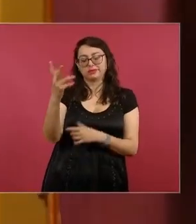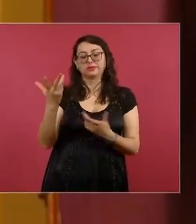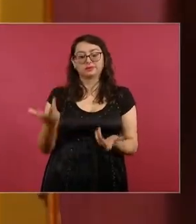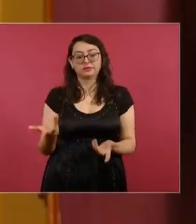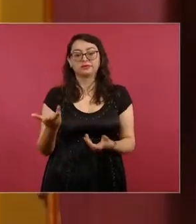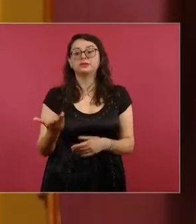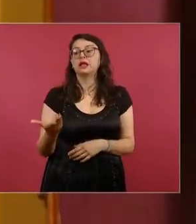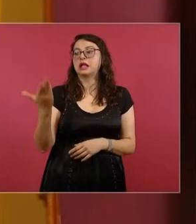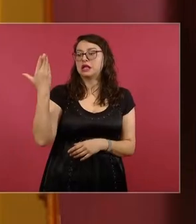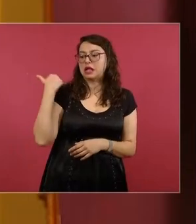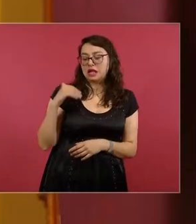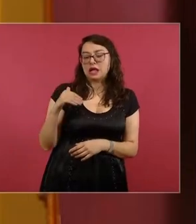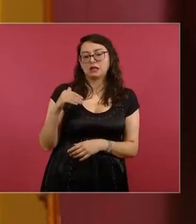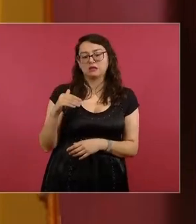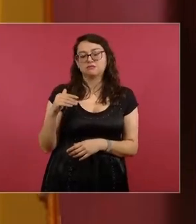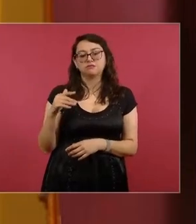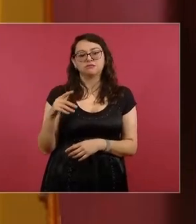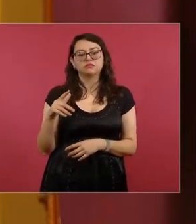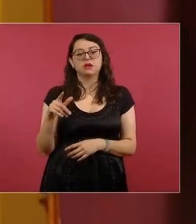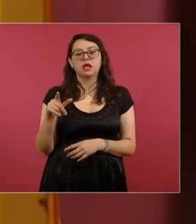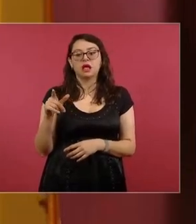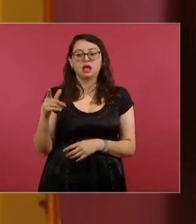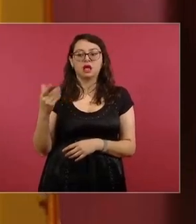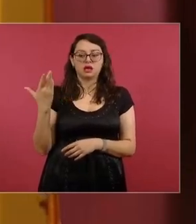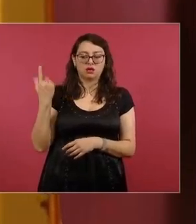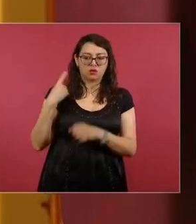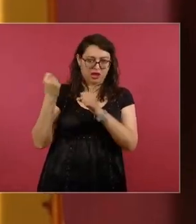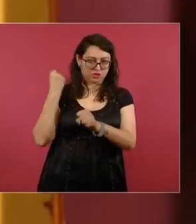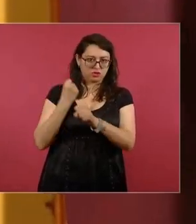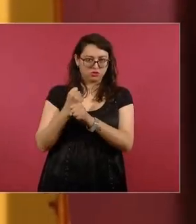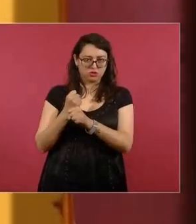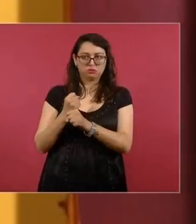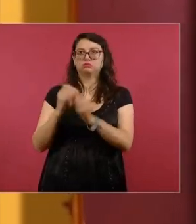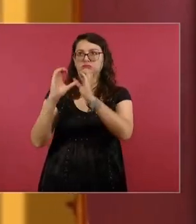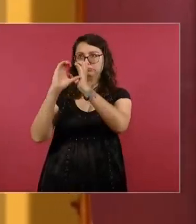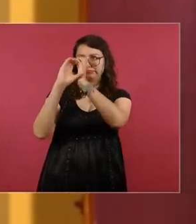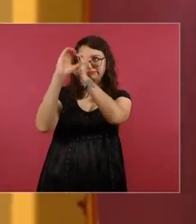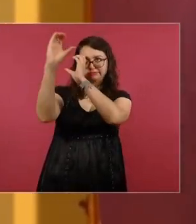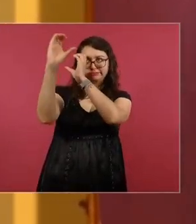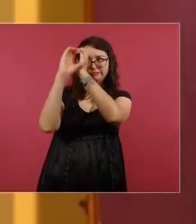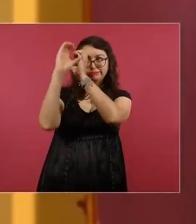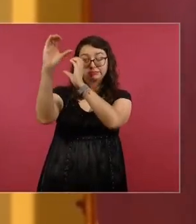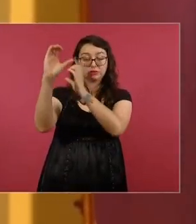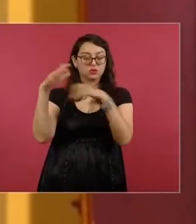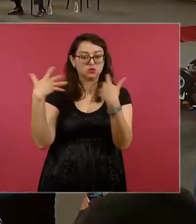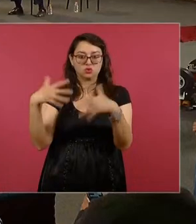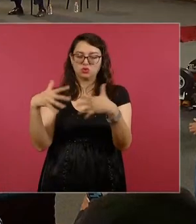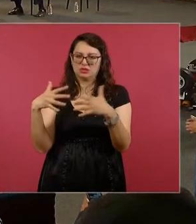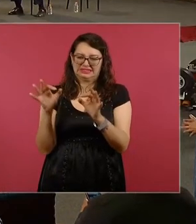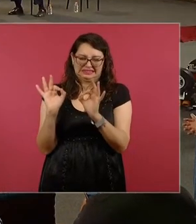Puebla con este telescopio. Es un bellísimo instrumento que funciona de maravilla con mecanismo de relojería.